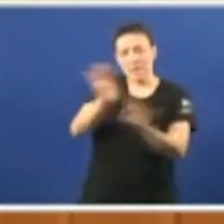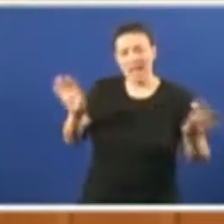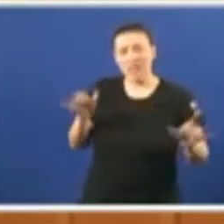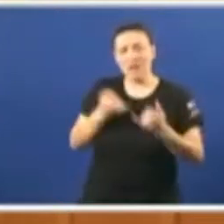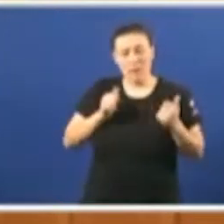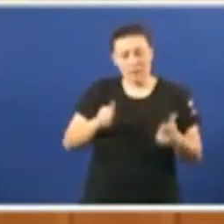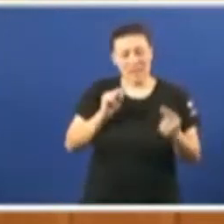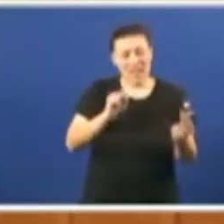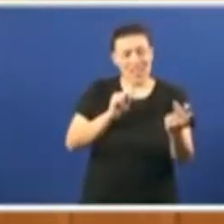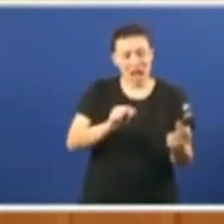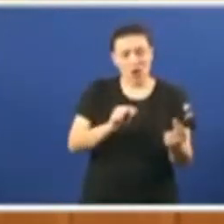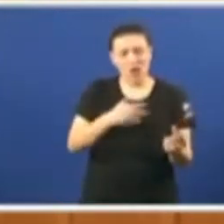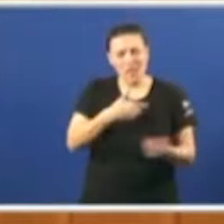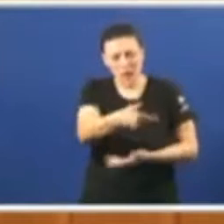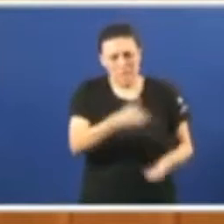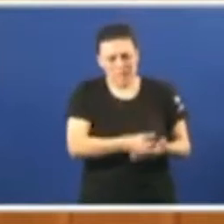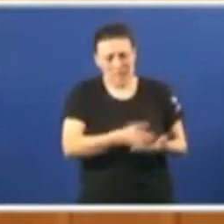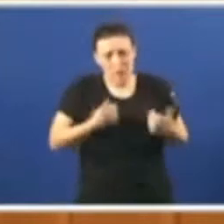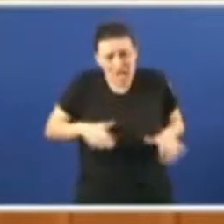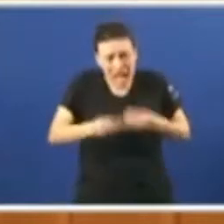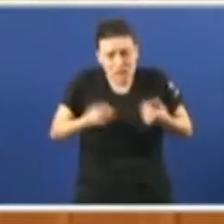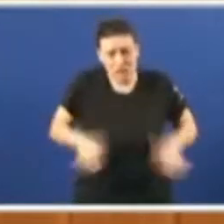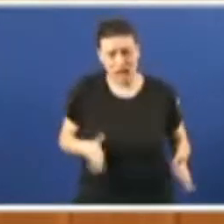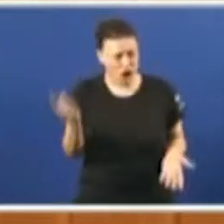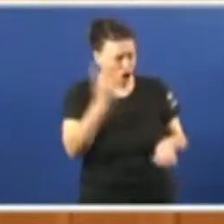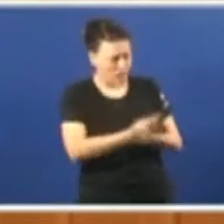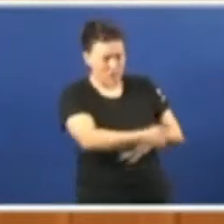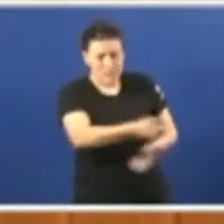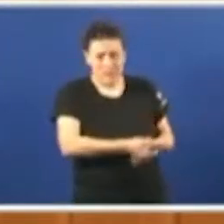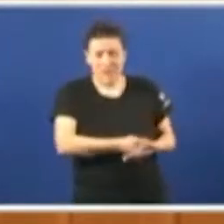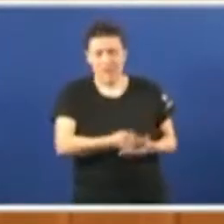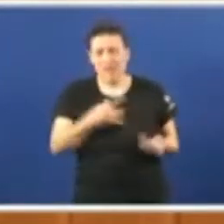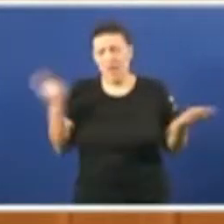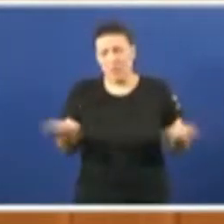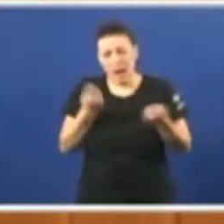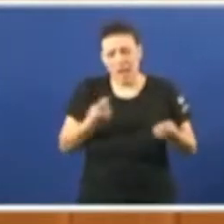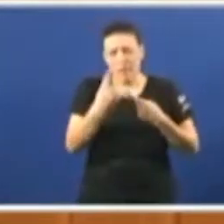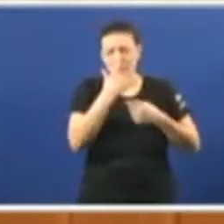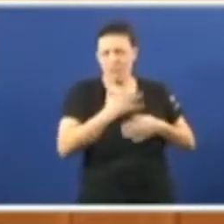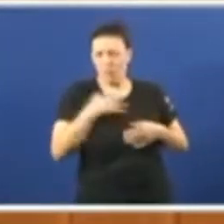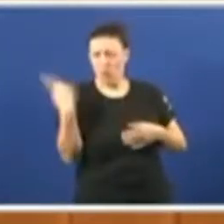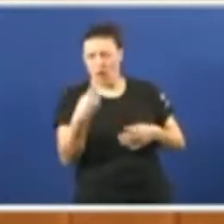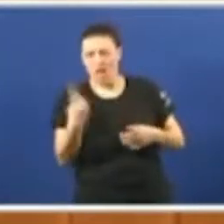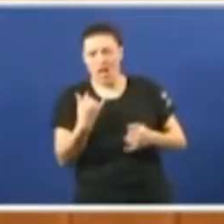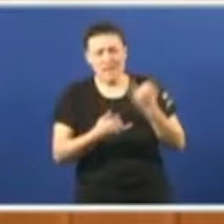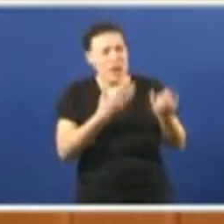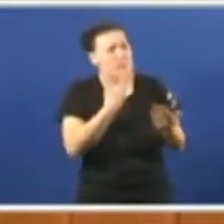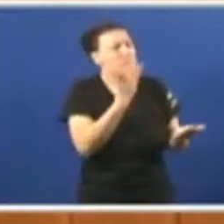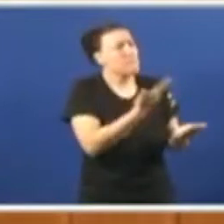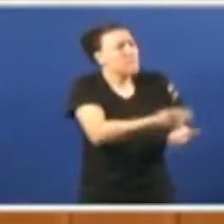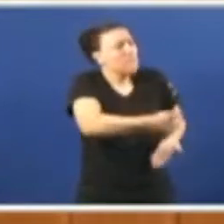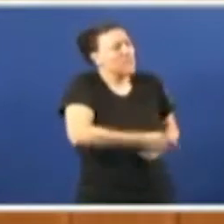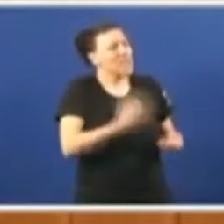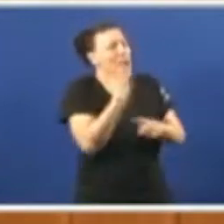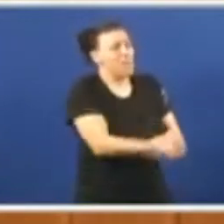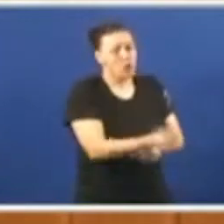e dicir que outra vez veñen aquí pedir o que xa está feito. Veñen facer propaganda e veñen burlarse da oposición, porque non están aquí pedíndonos o apoio para nada, porque xa